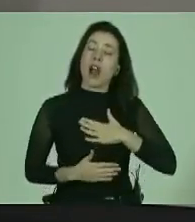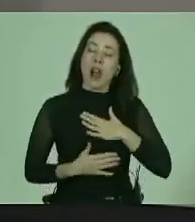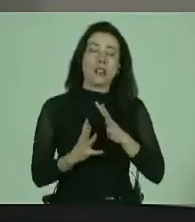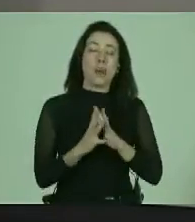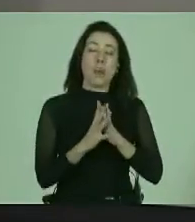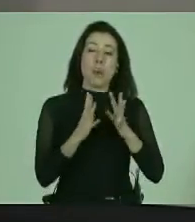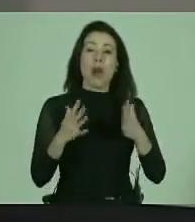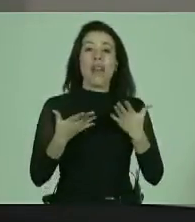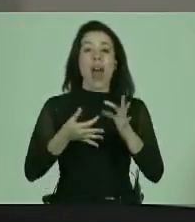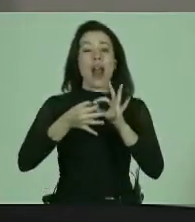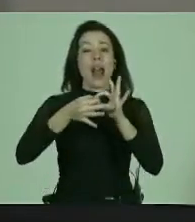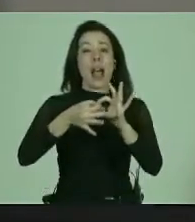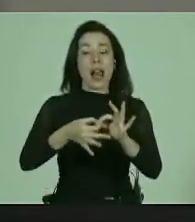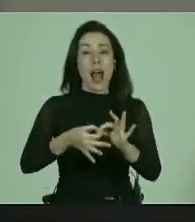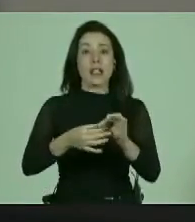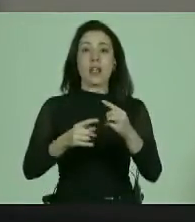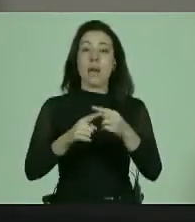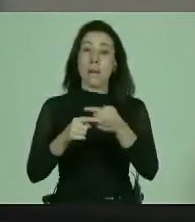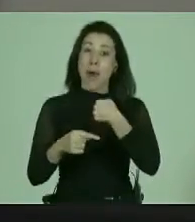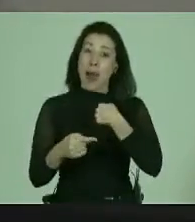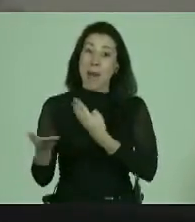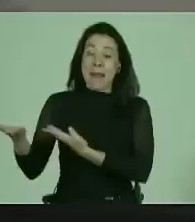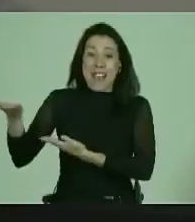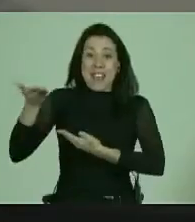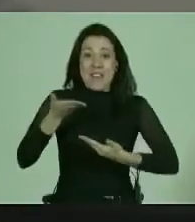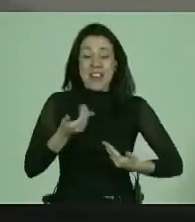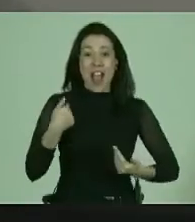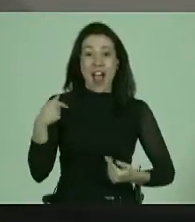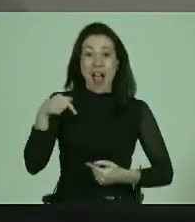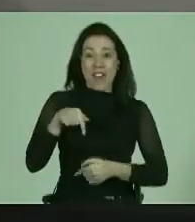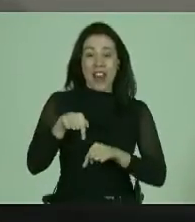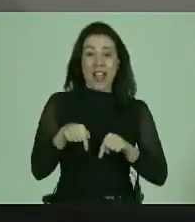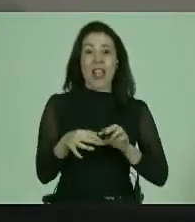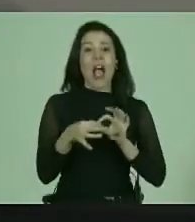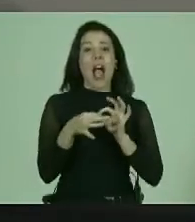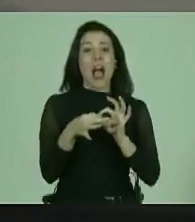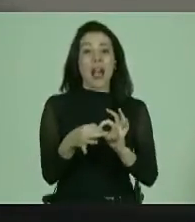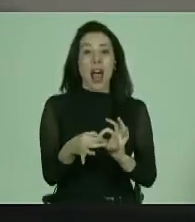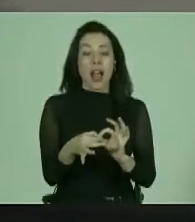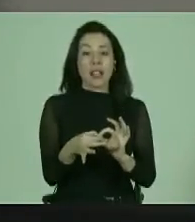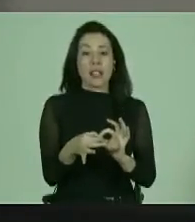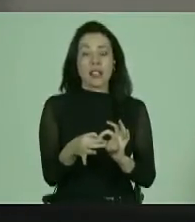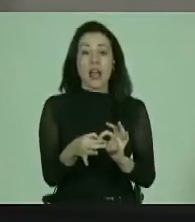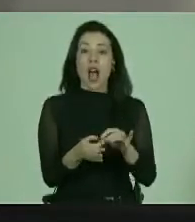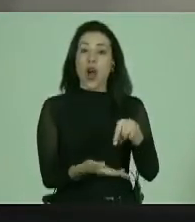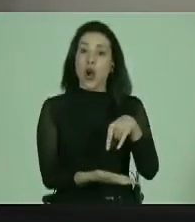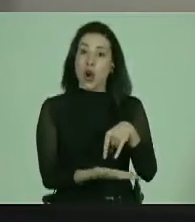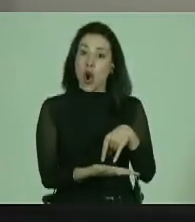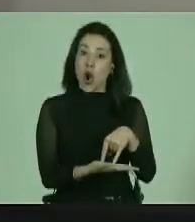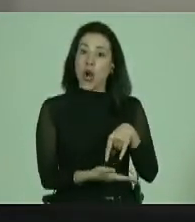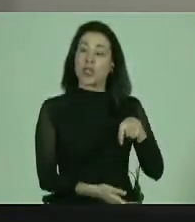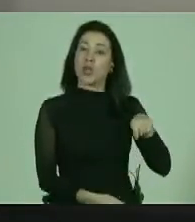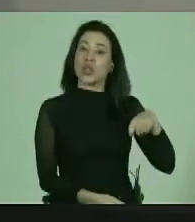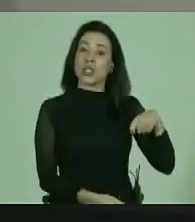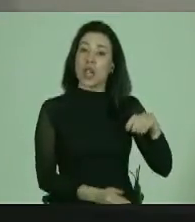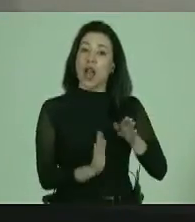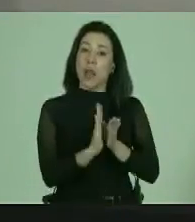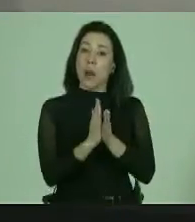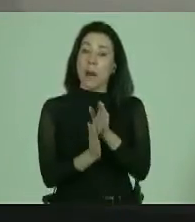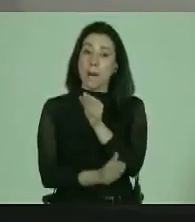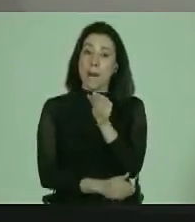que es dar las gracias por haberme invitado a estar aquí gracias al congreso al senado a la